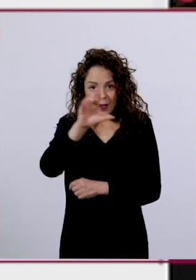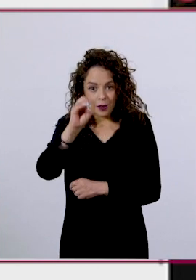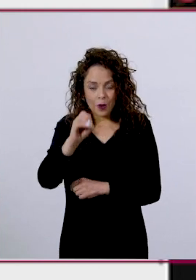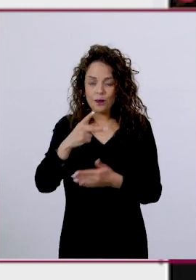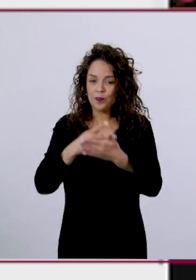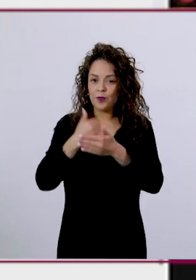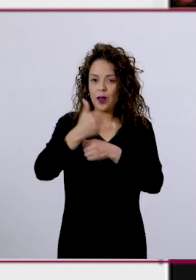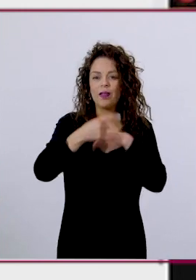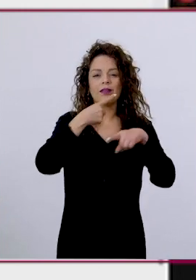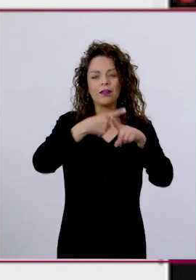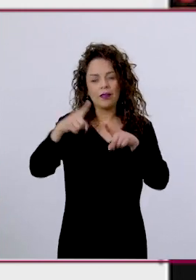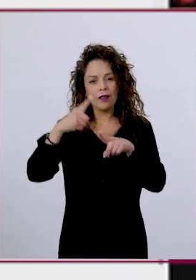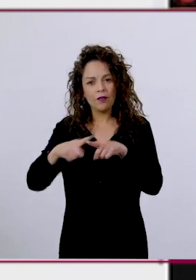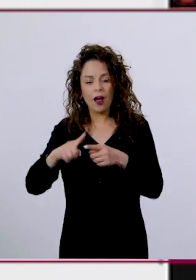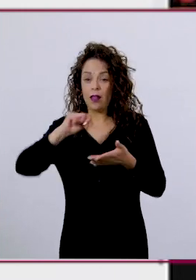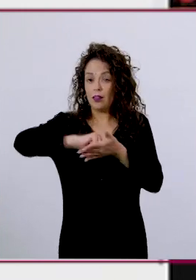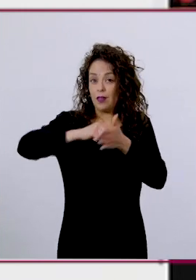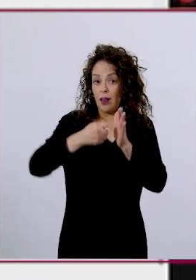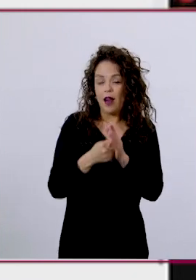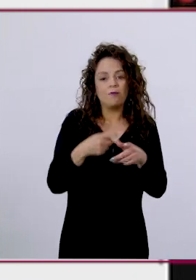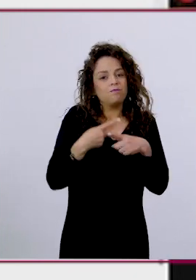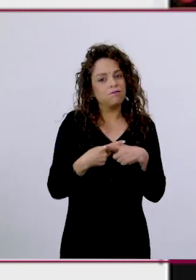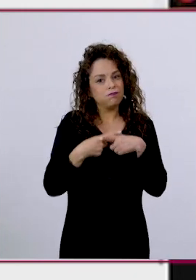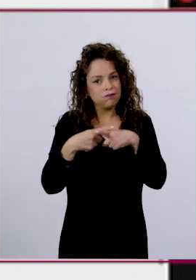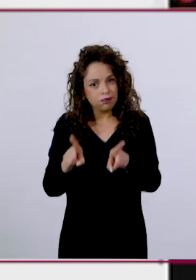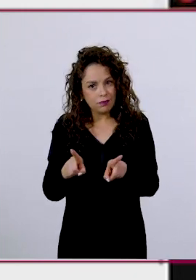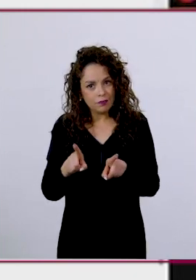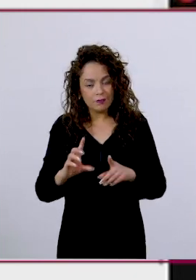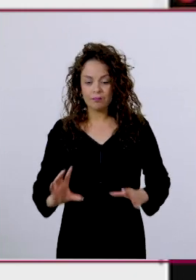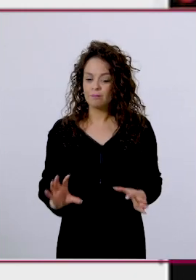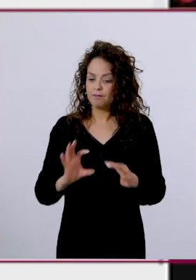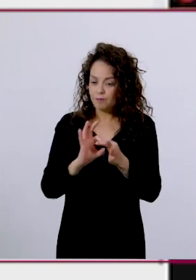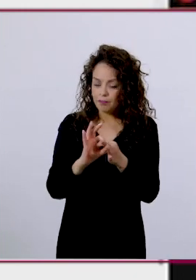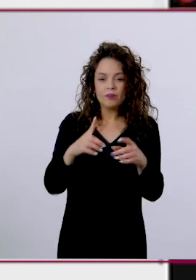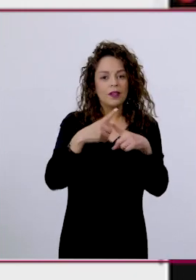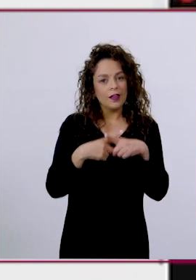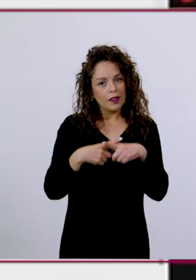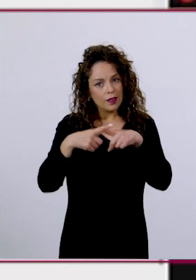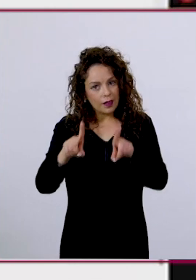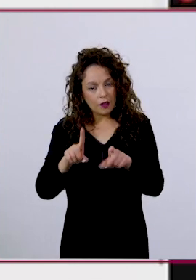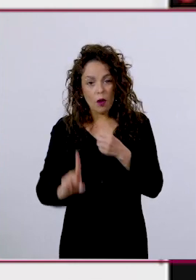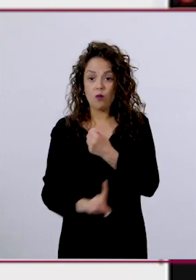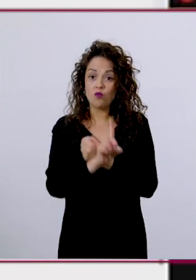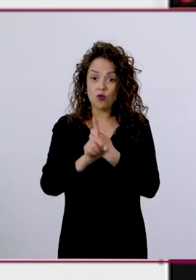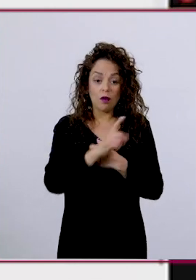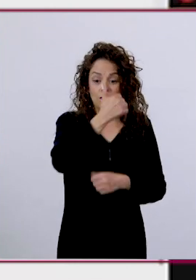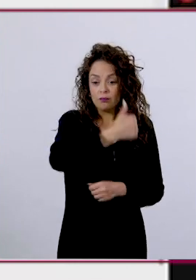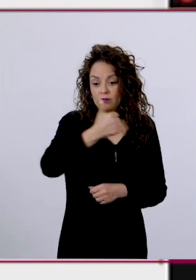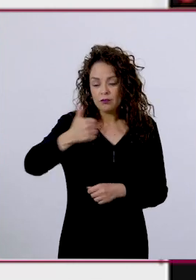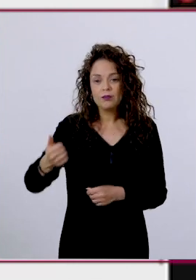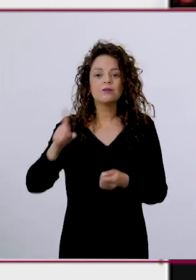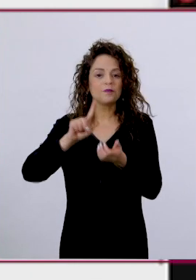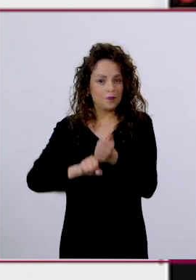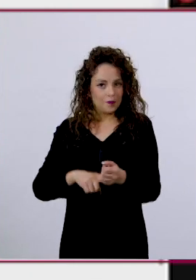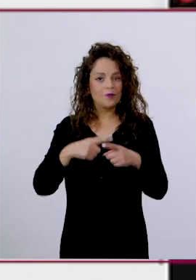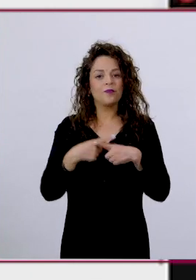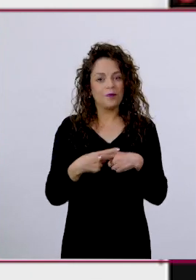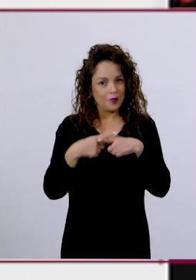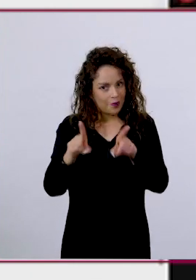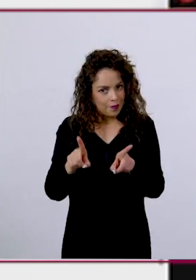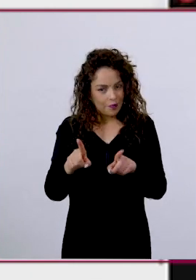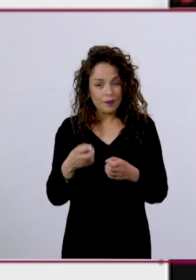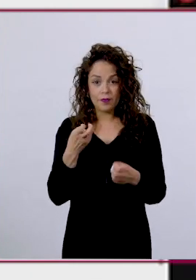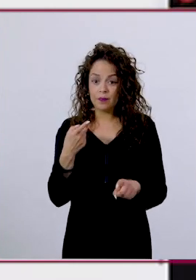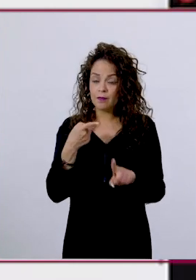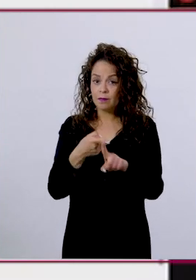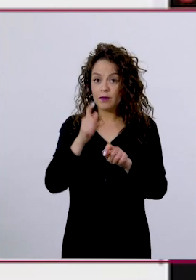proyectos con técnicas diferentes, con relaciones diferentes, con problemáticas diferentes. Acá tienen el tema